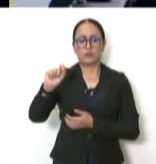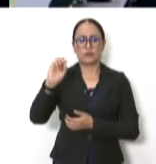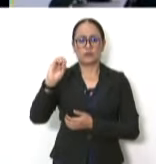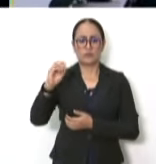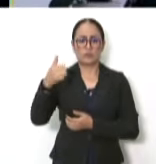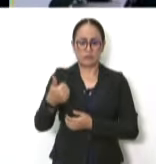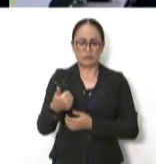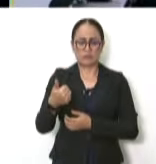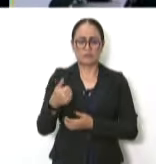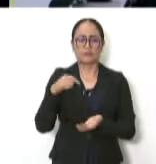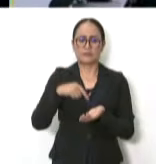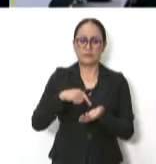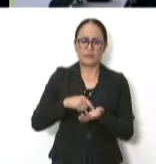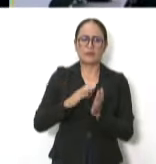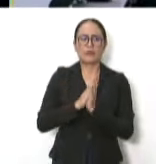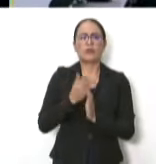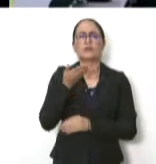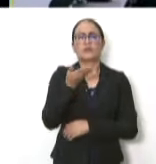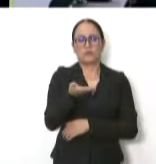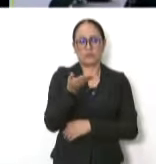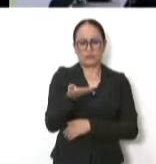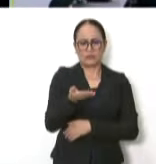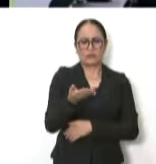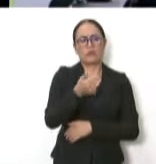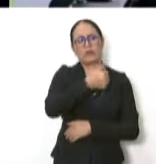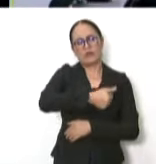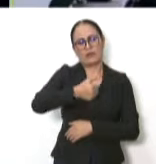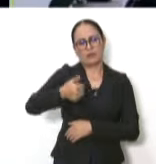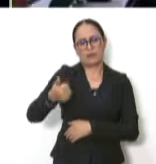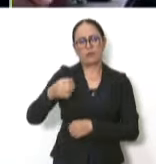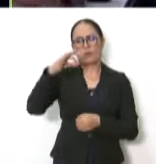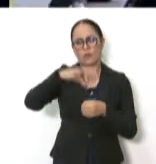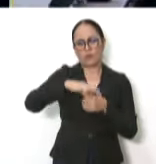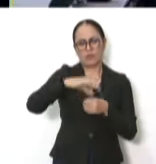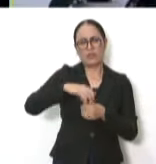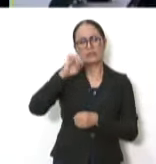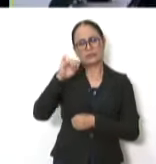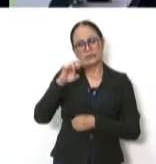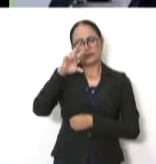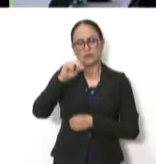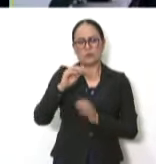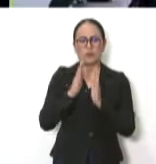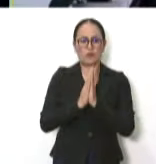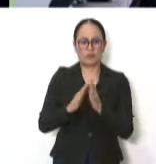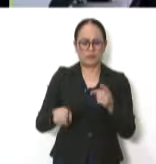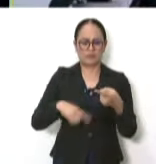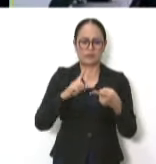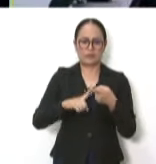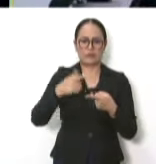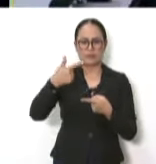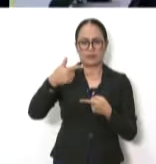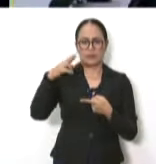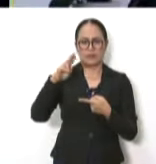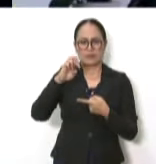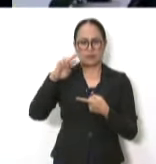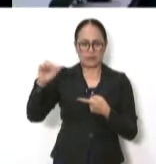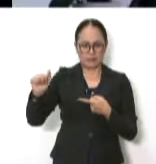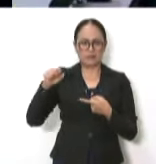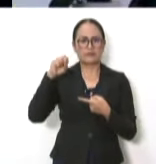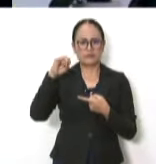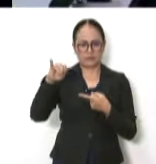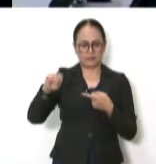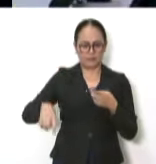ACT-PV-02-09-2020.06, por lo que solicito sean tan amables de expresar el sentido de su voto. Comisionado Guerra. A